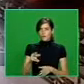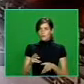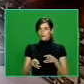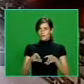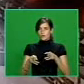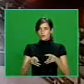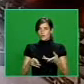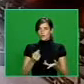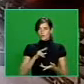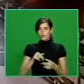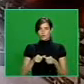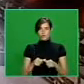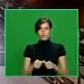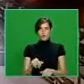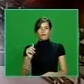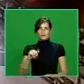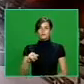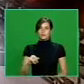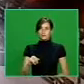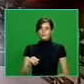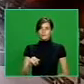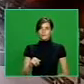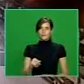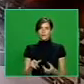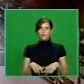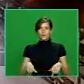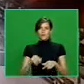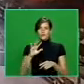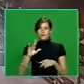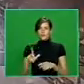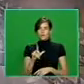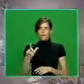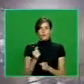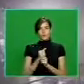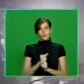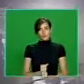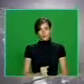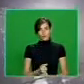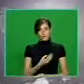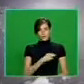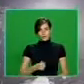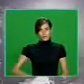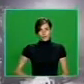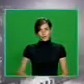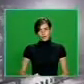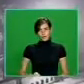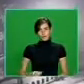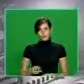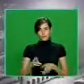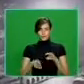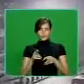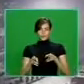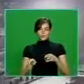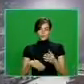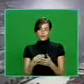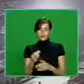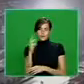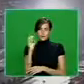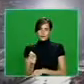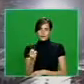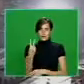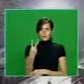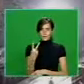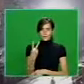nosotros nos vamos a mantener aquí en la estación 5 de Julio a la espera de que el presidente se traslade a la estación petare